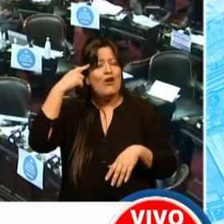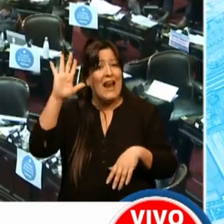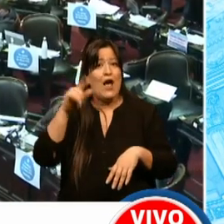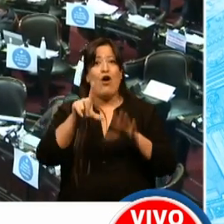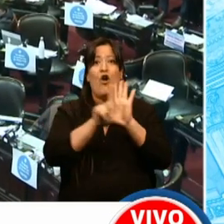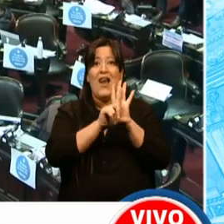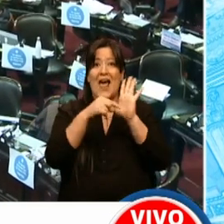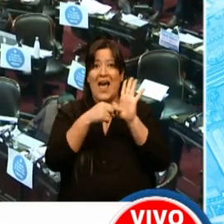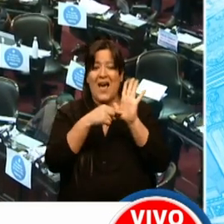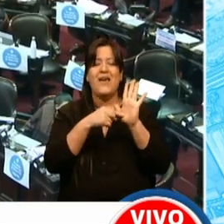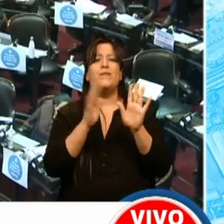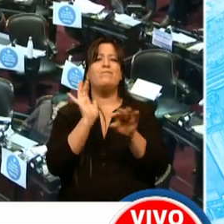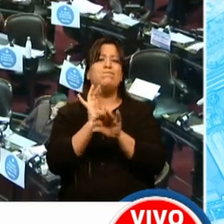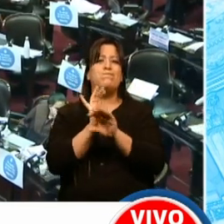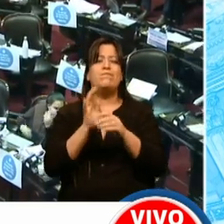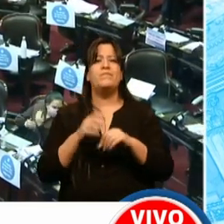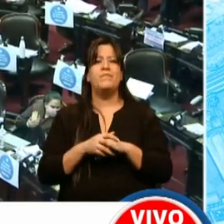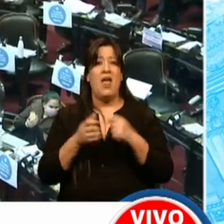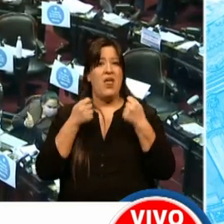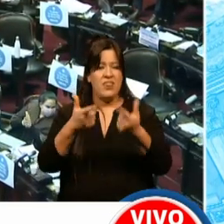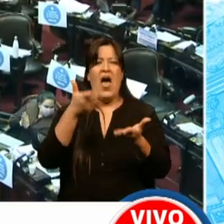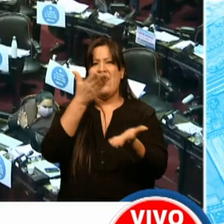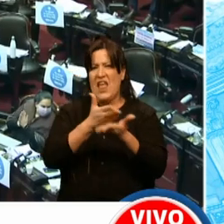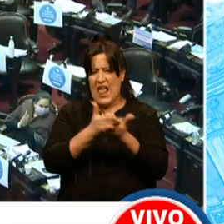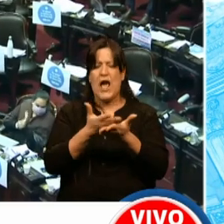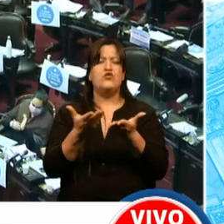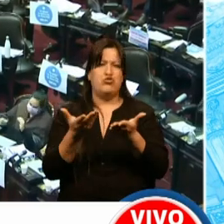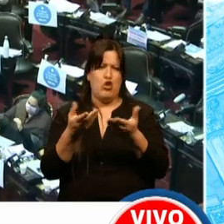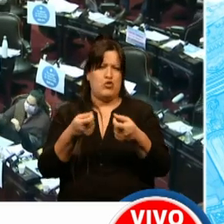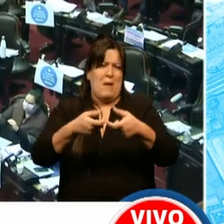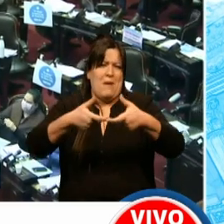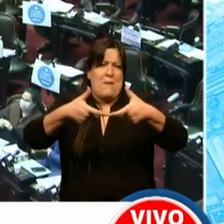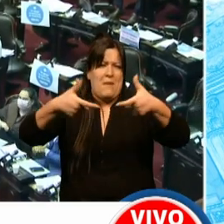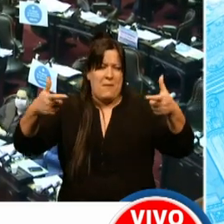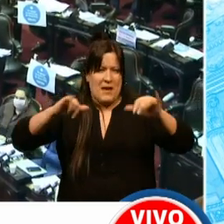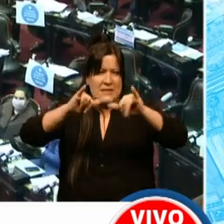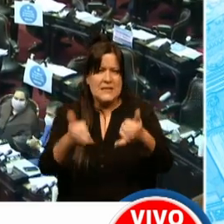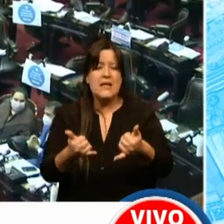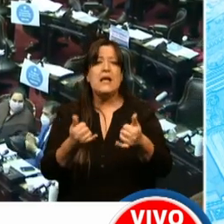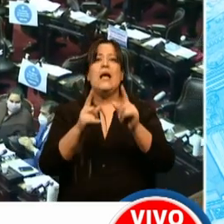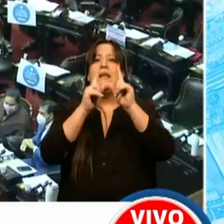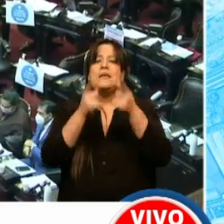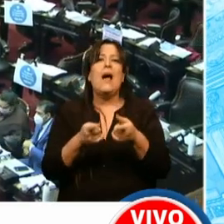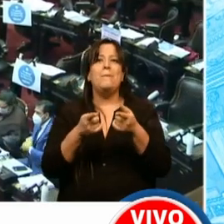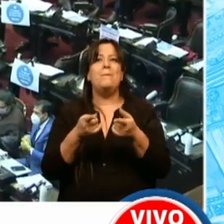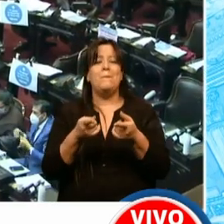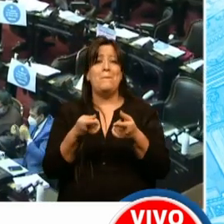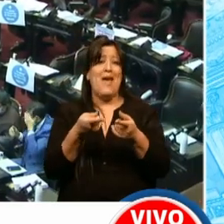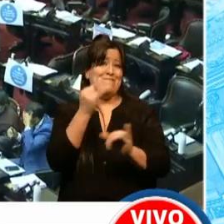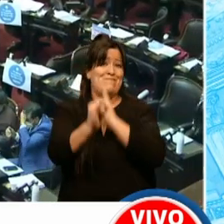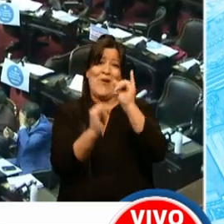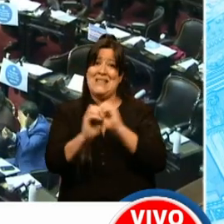que viene justamente ampliar derechos y que viene a blanquear esta